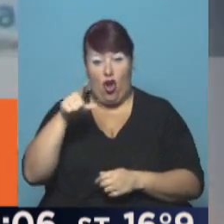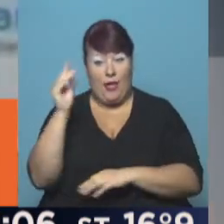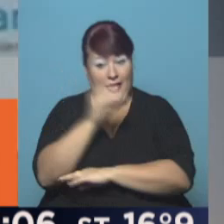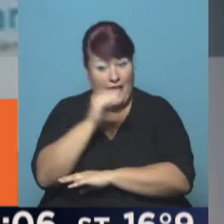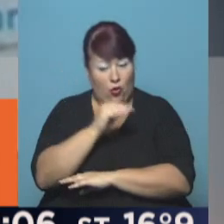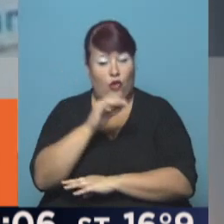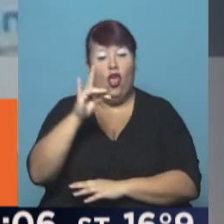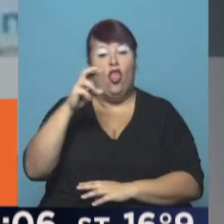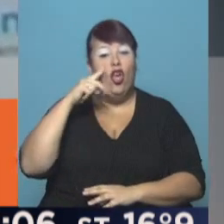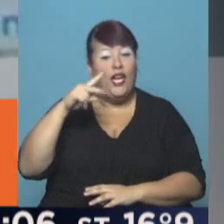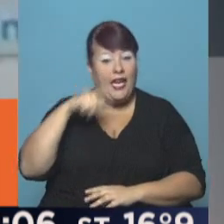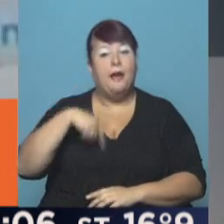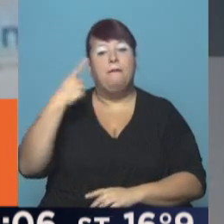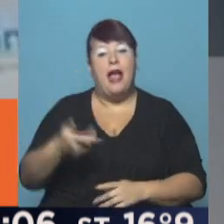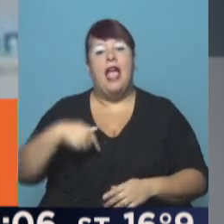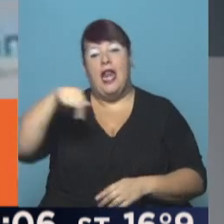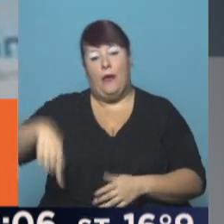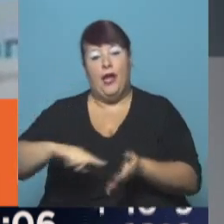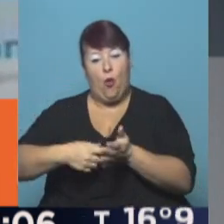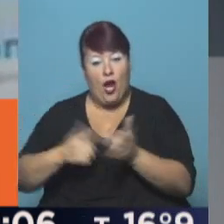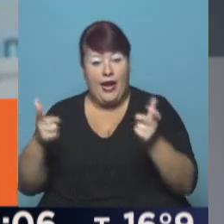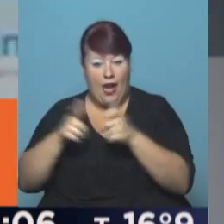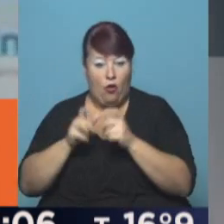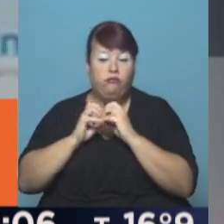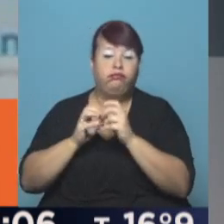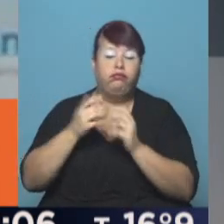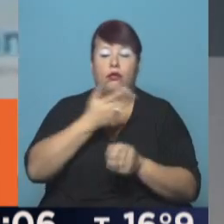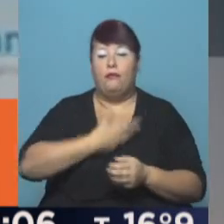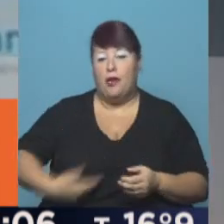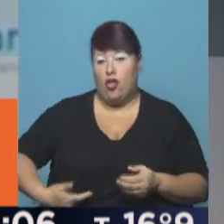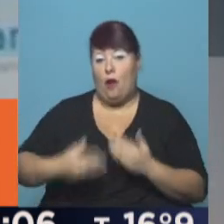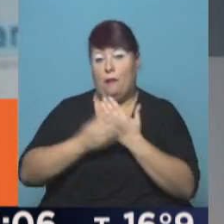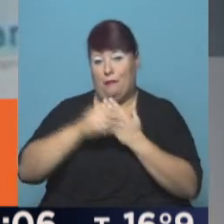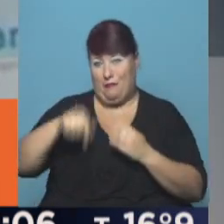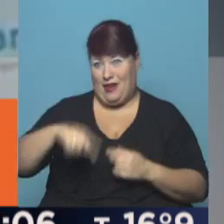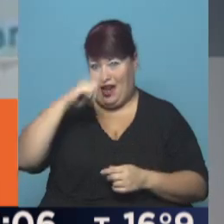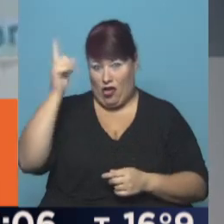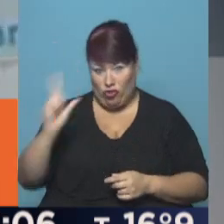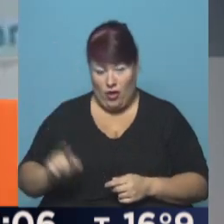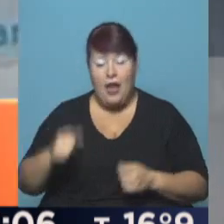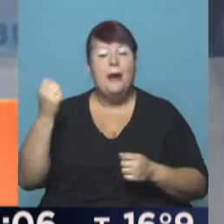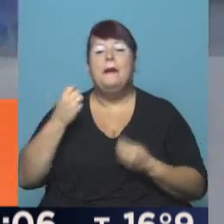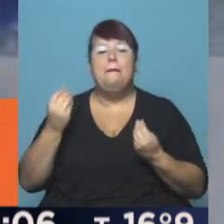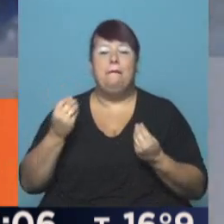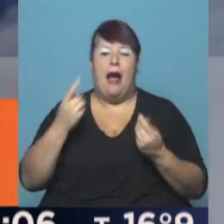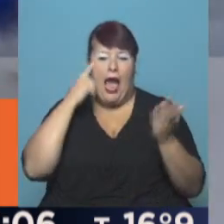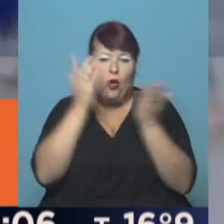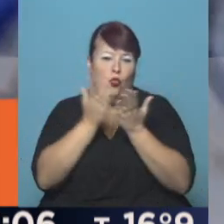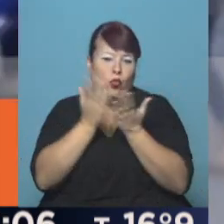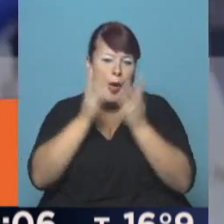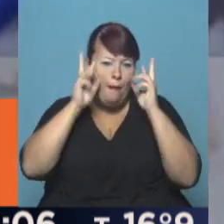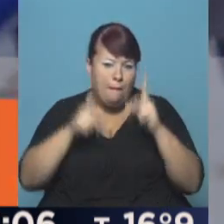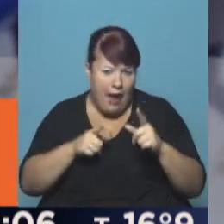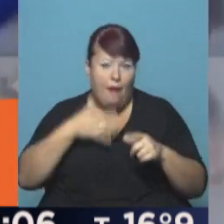Provincial, Juan Donini, estará mañana en Buenos Aires para reunirse con funcionarios nacionales. El objetivo es analizar el plan